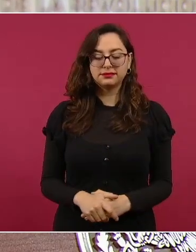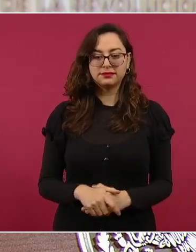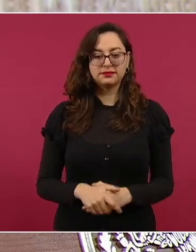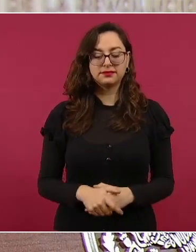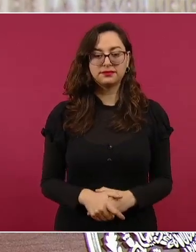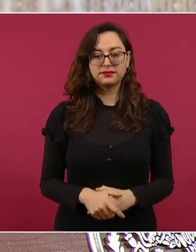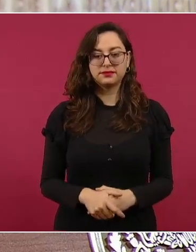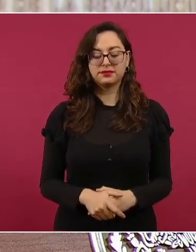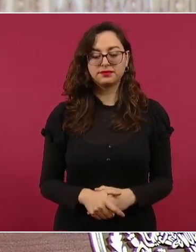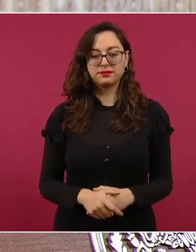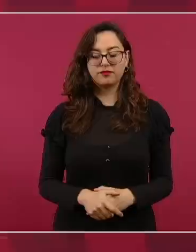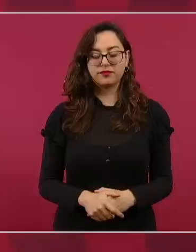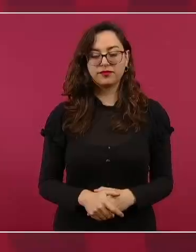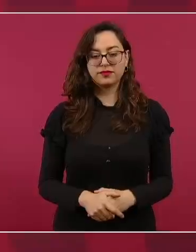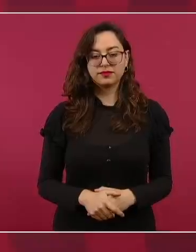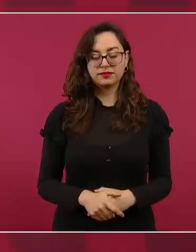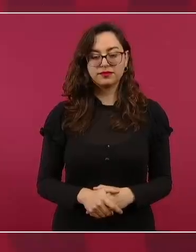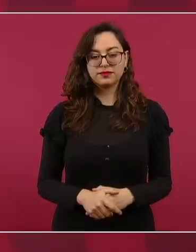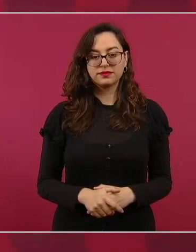Ya,